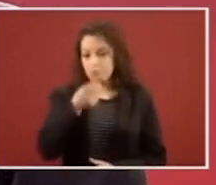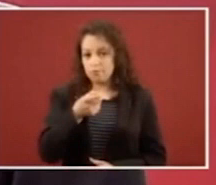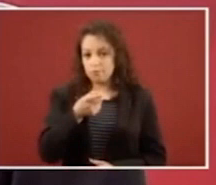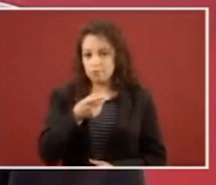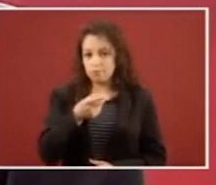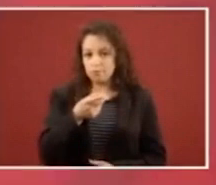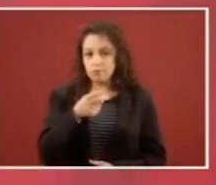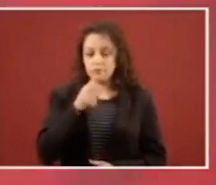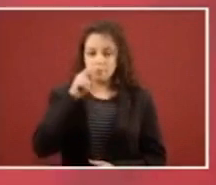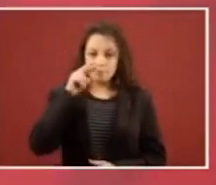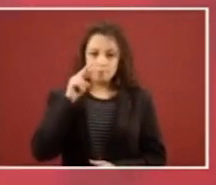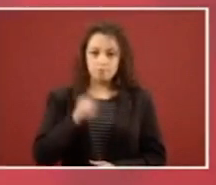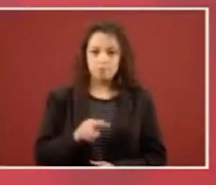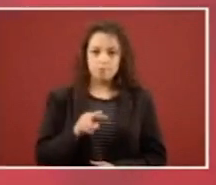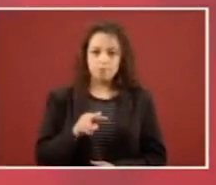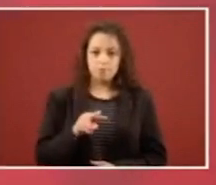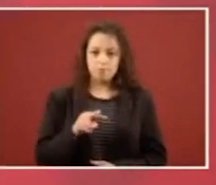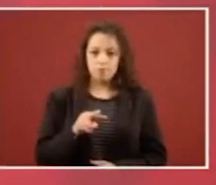con toda mi